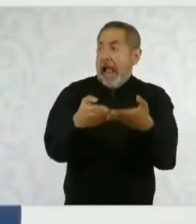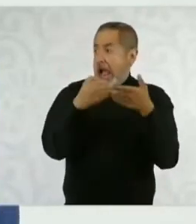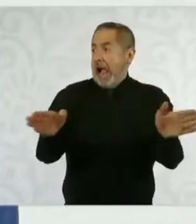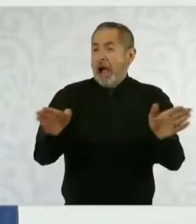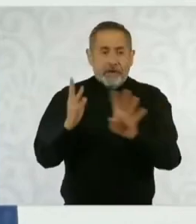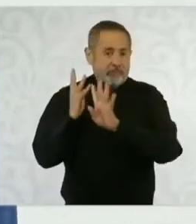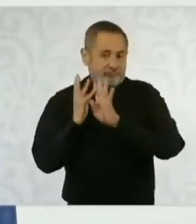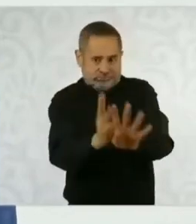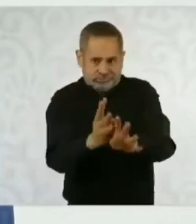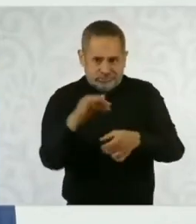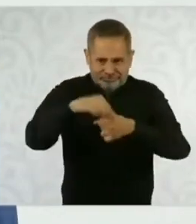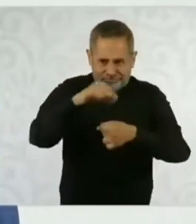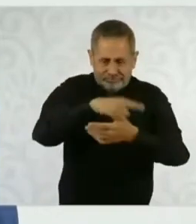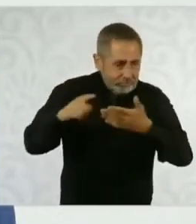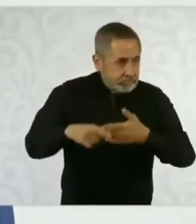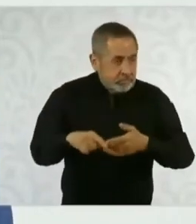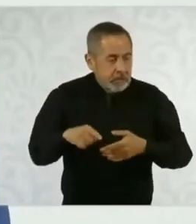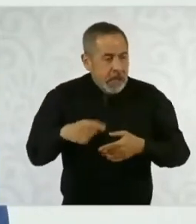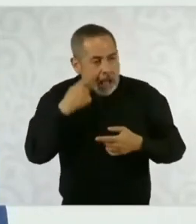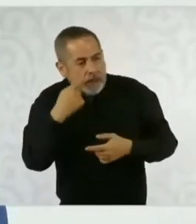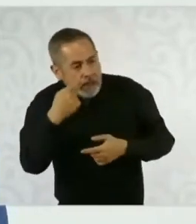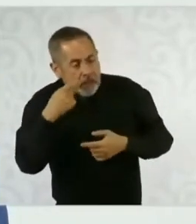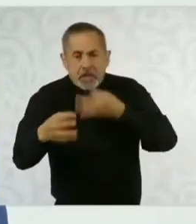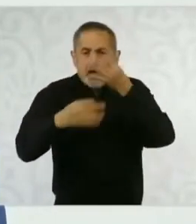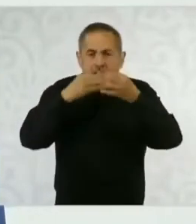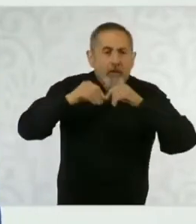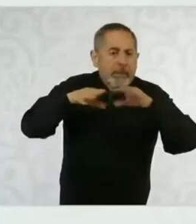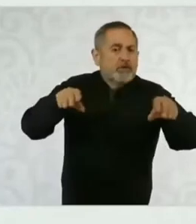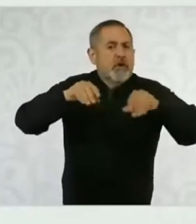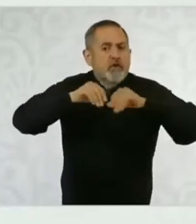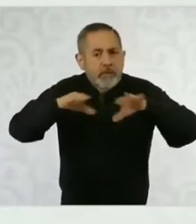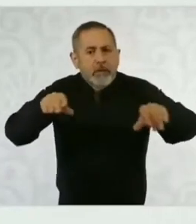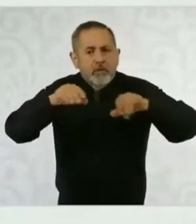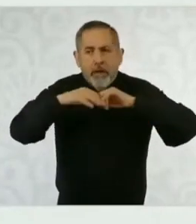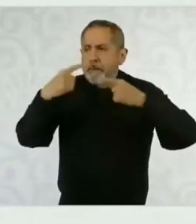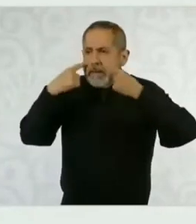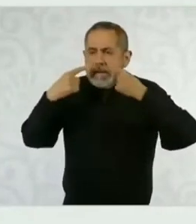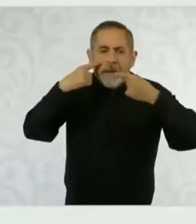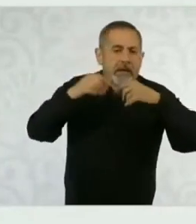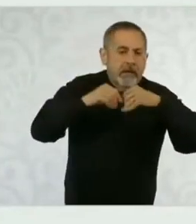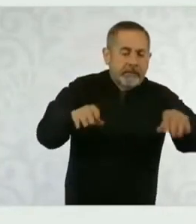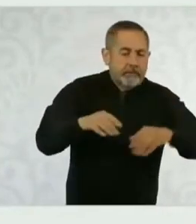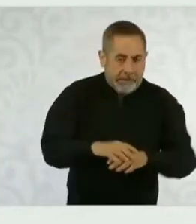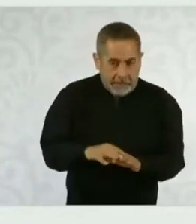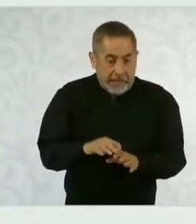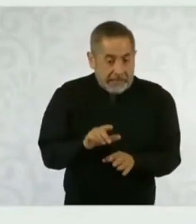informando permanentemente por el INE cómo va el proceso, y después en el conteo,